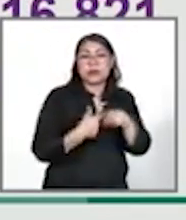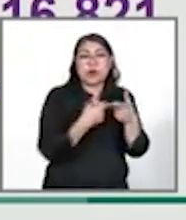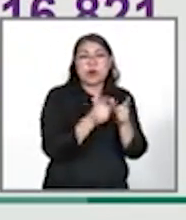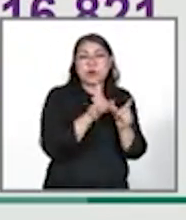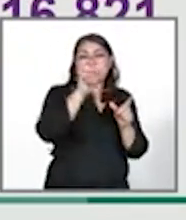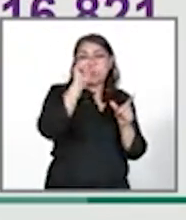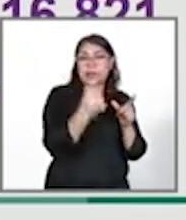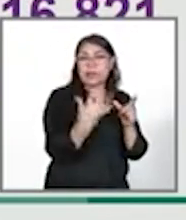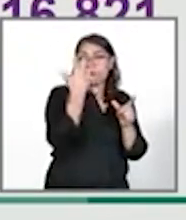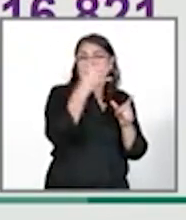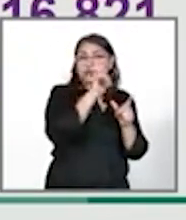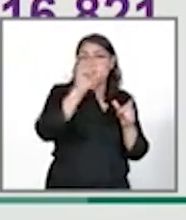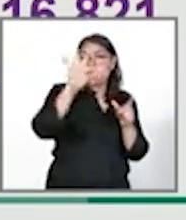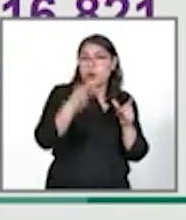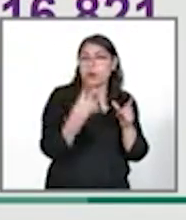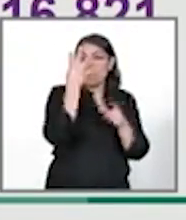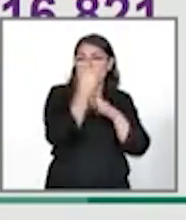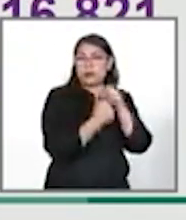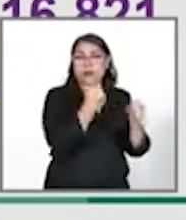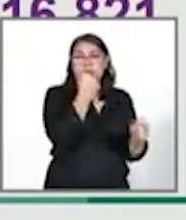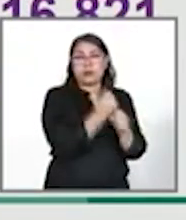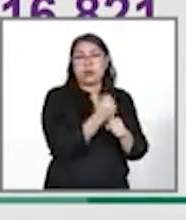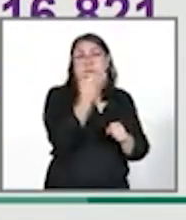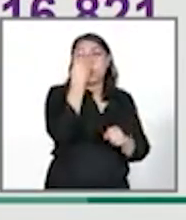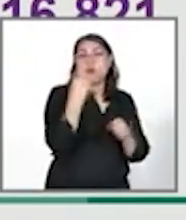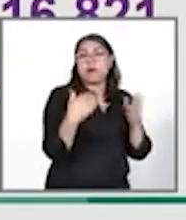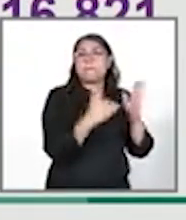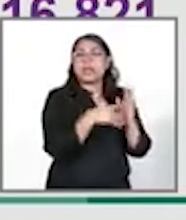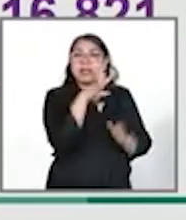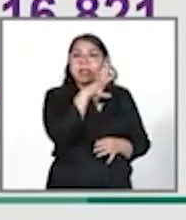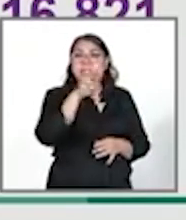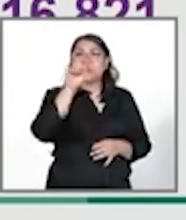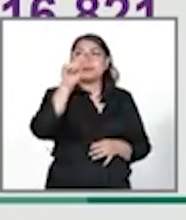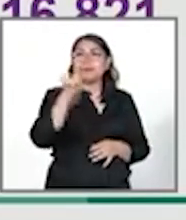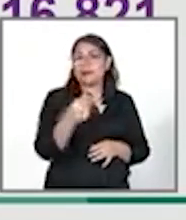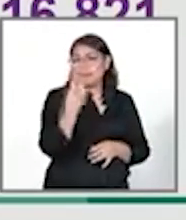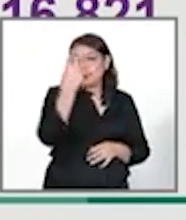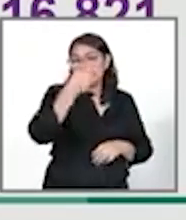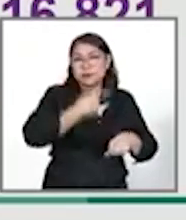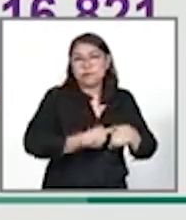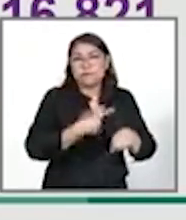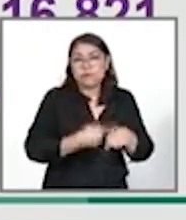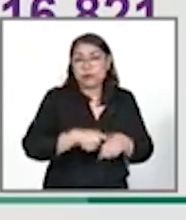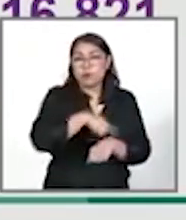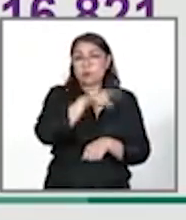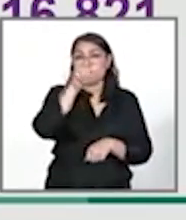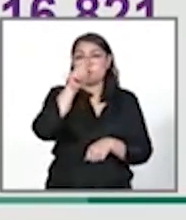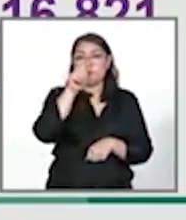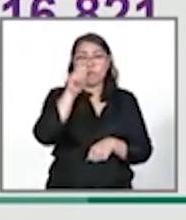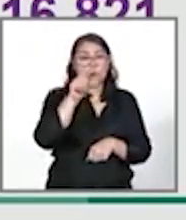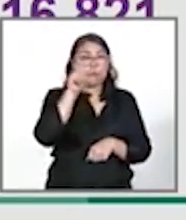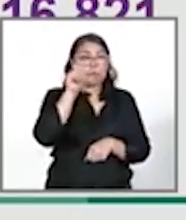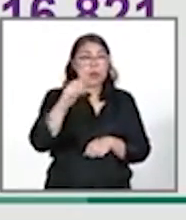de 25 a 44 años, con 9.573 casos de los